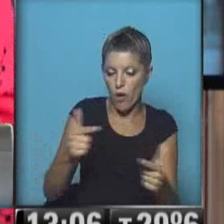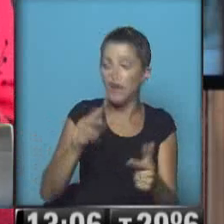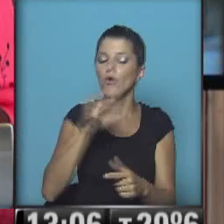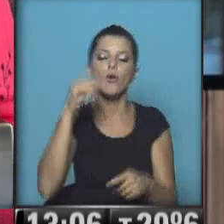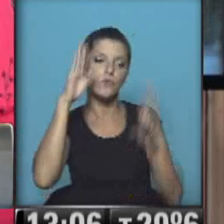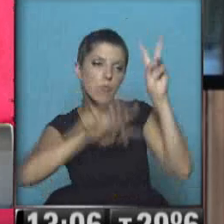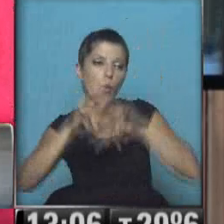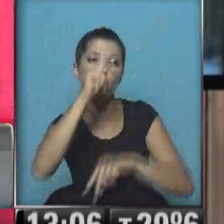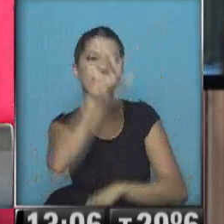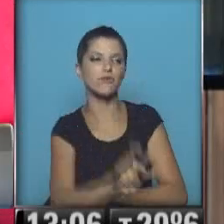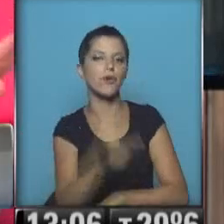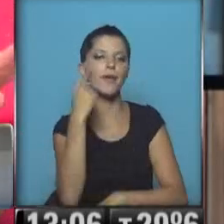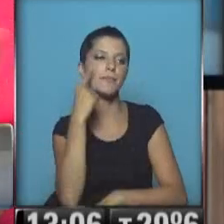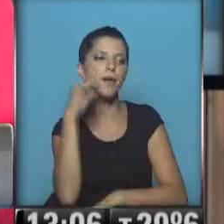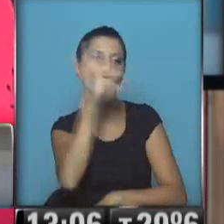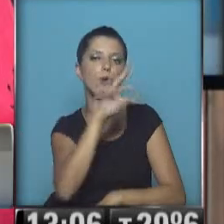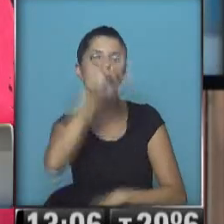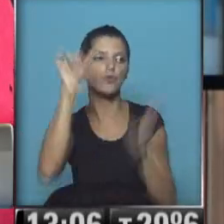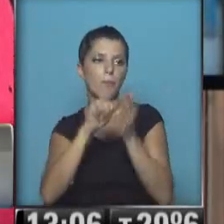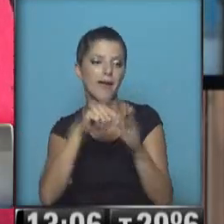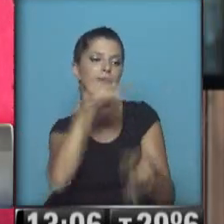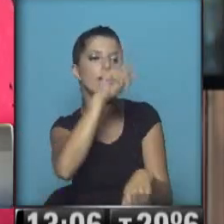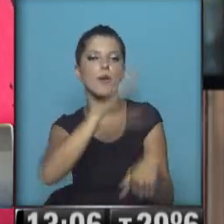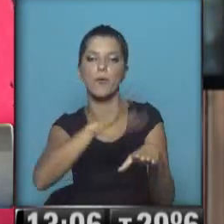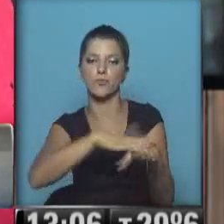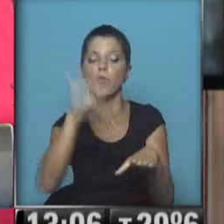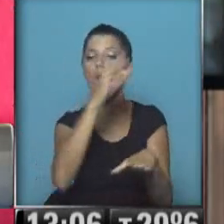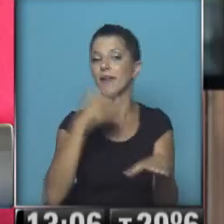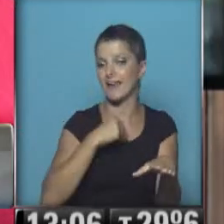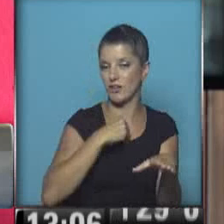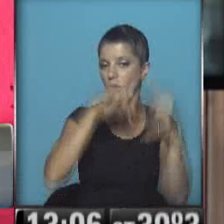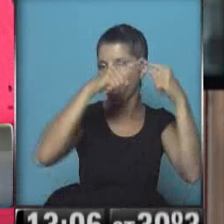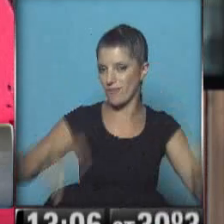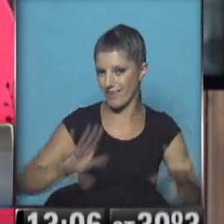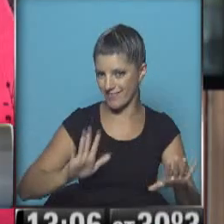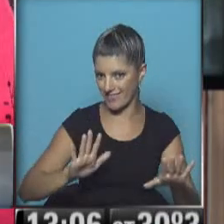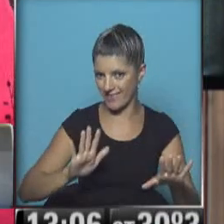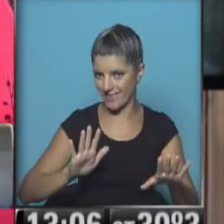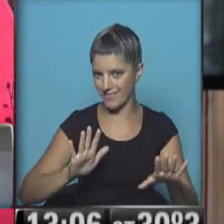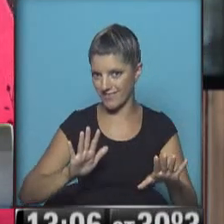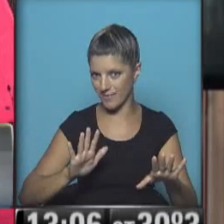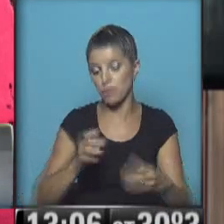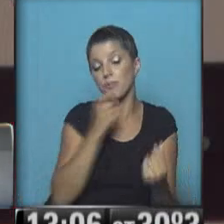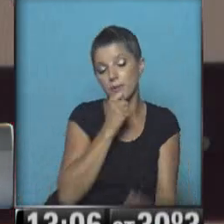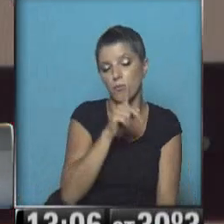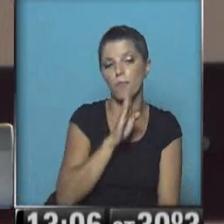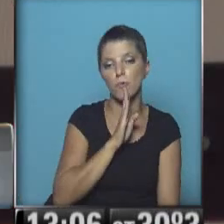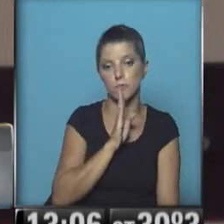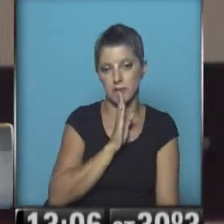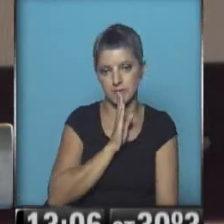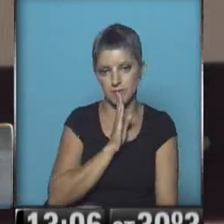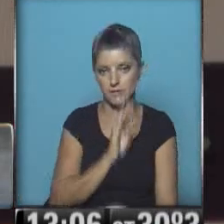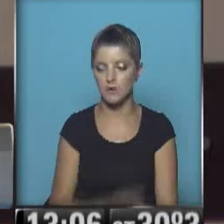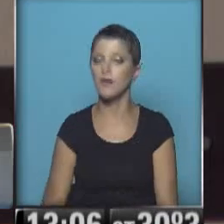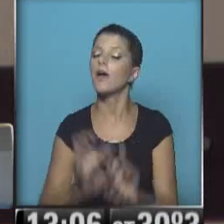un extranjero o a una persona de una religión menos conocida, como es el caso de los musulmanes. Y es interesante analizar el